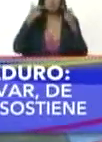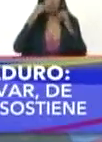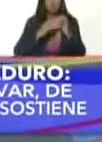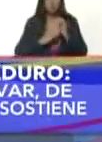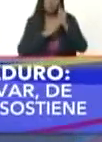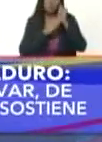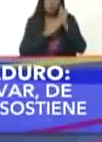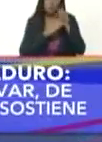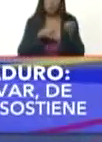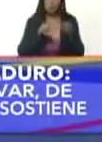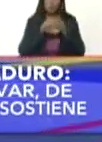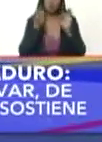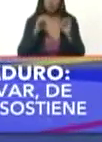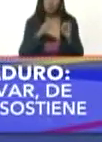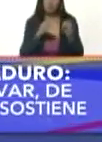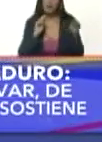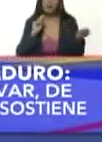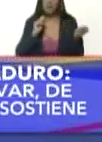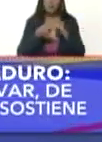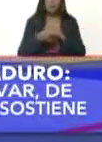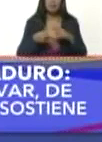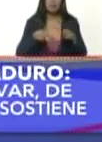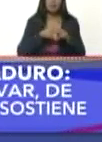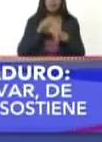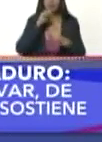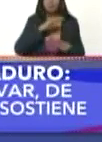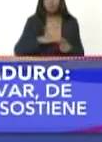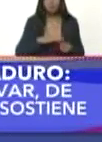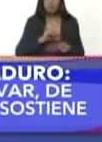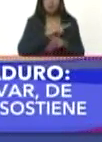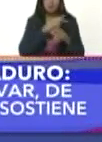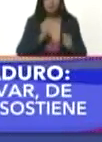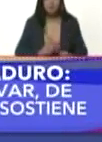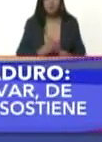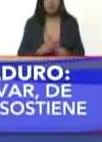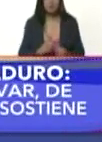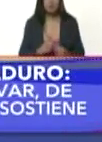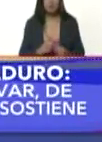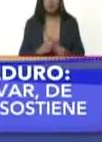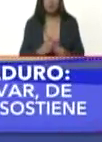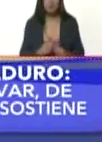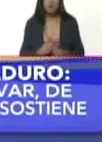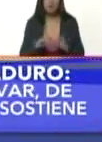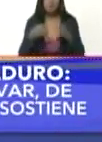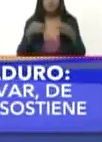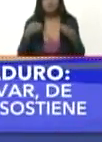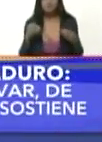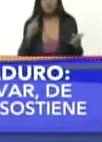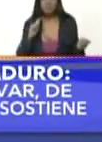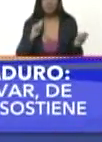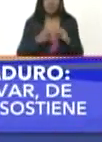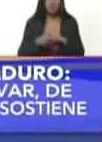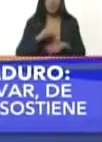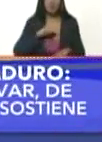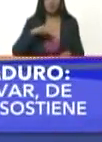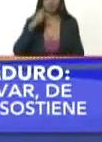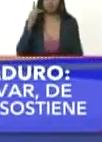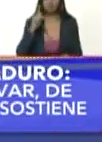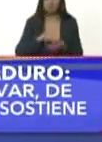que fue el artífice de convertir la historia en fuerza material de transformación del